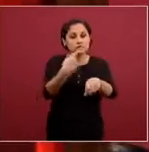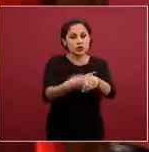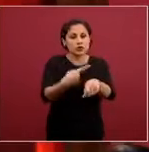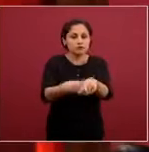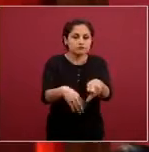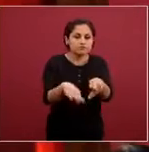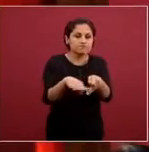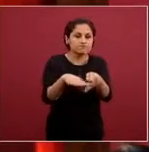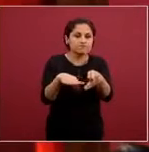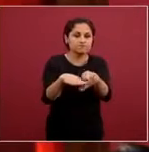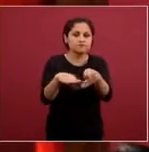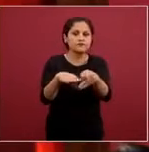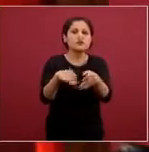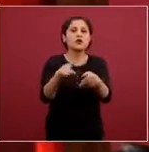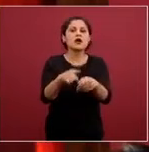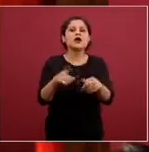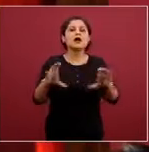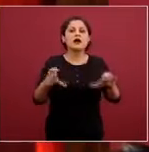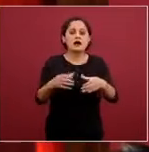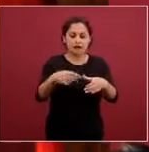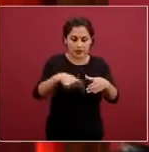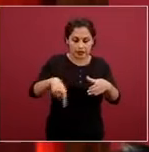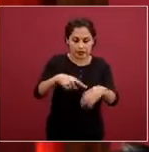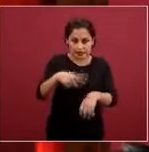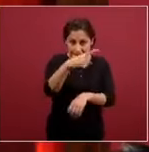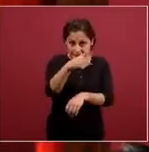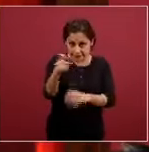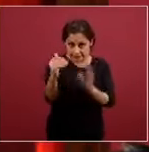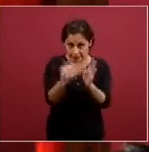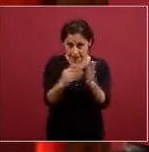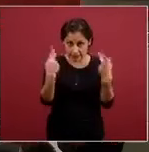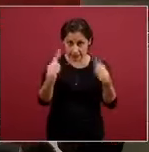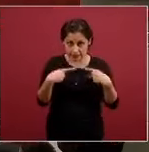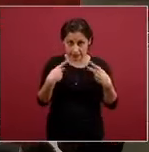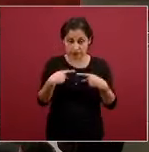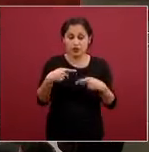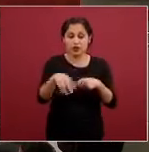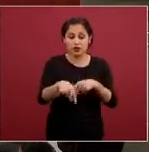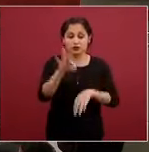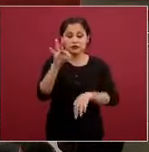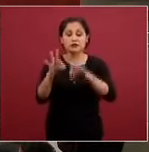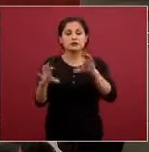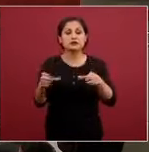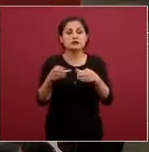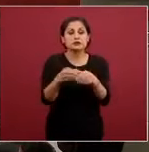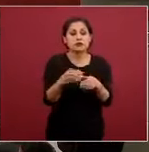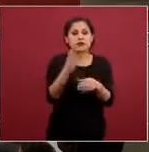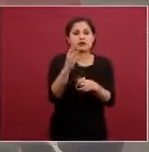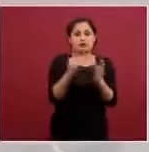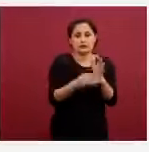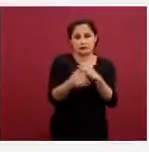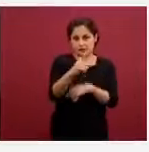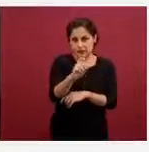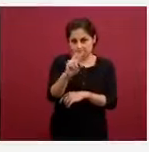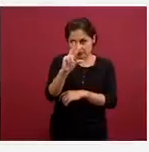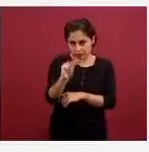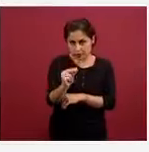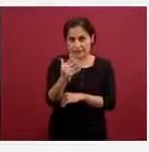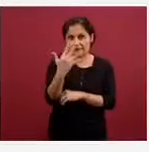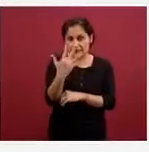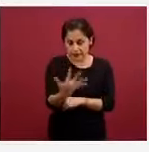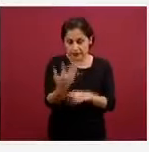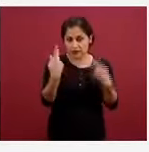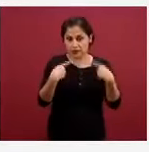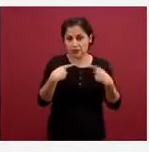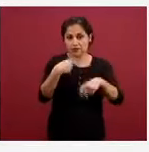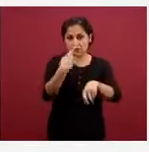100,000 habitantes, pero que está ajustada a los 3.185 casos confirmados. Estamos viendo una